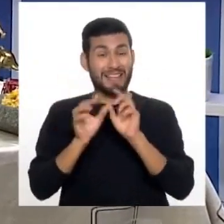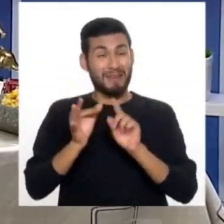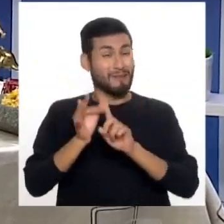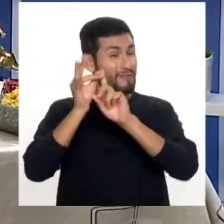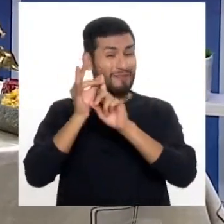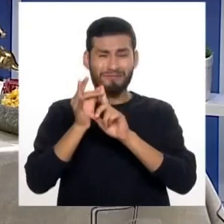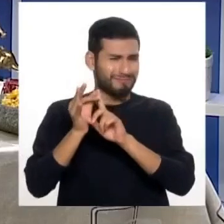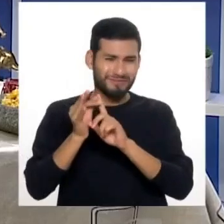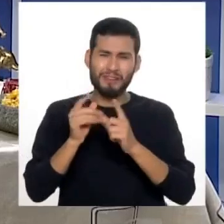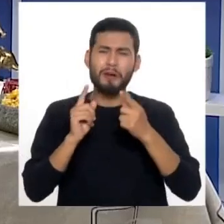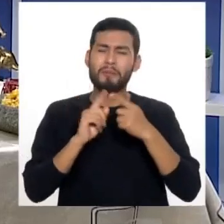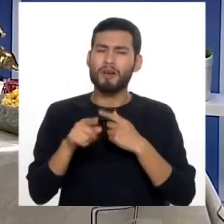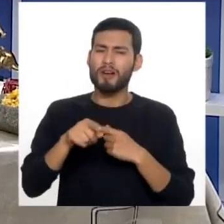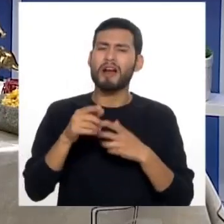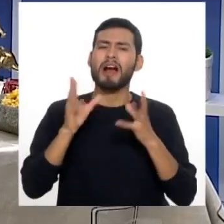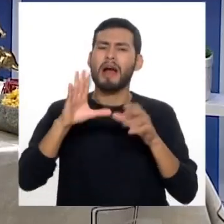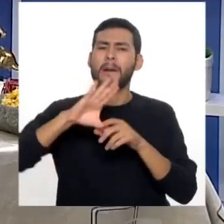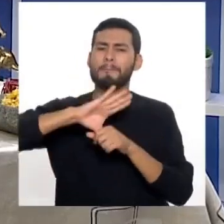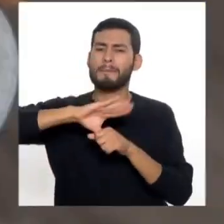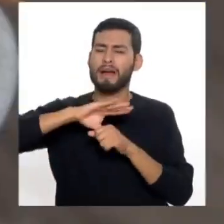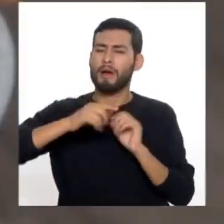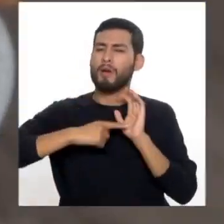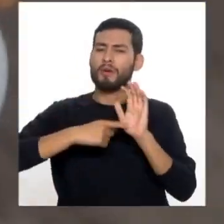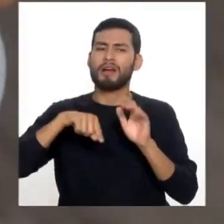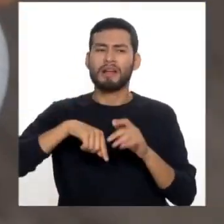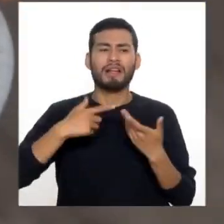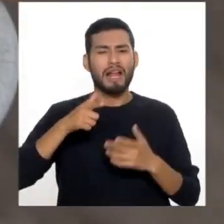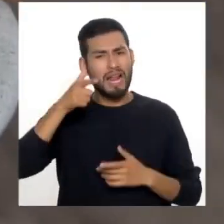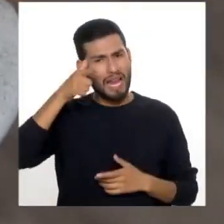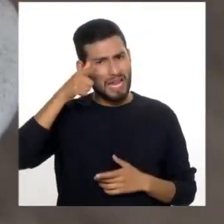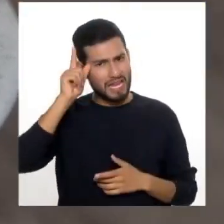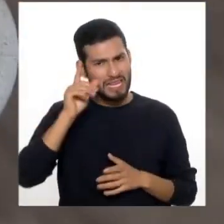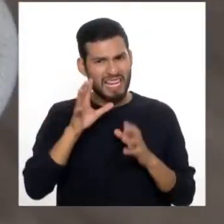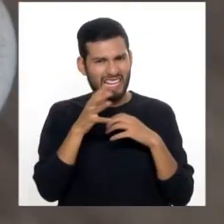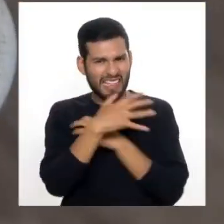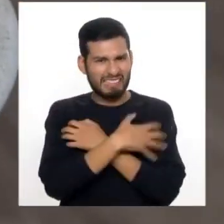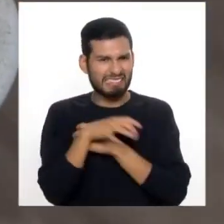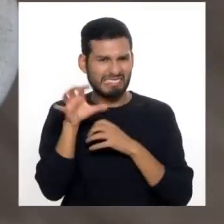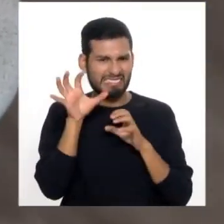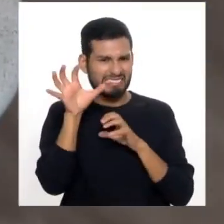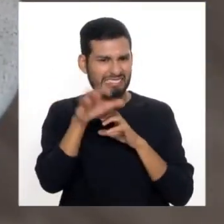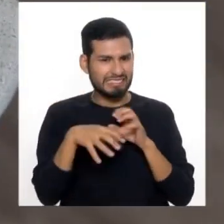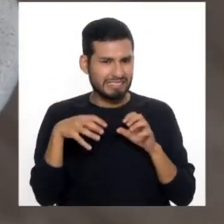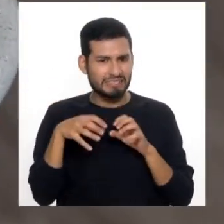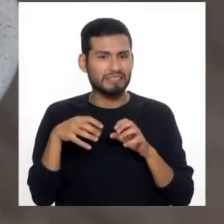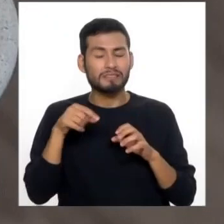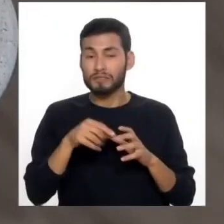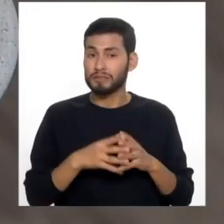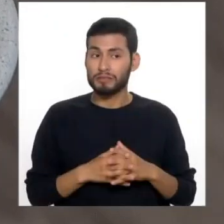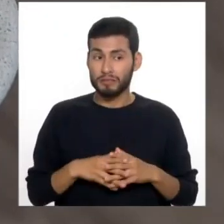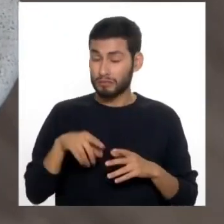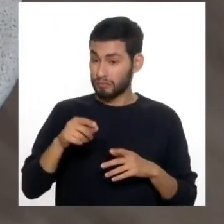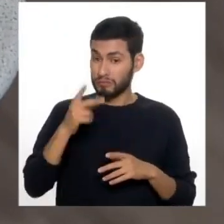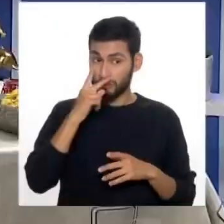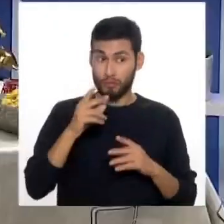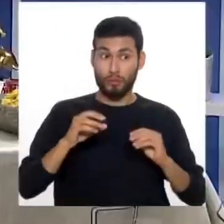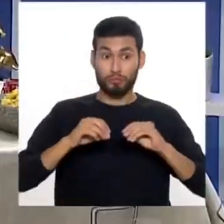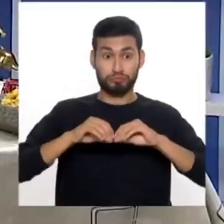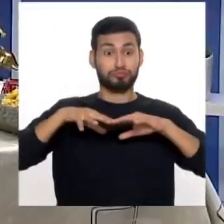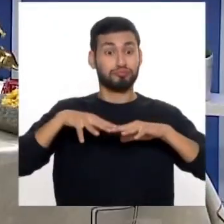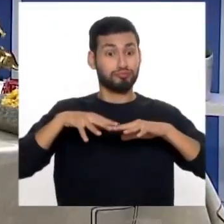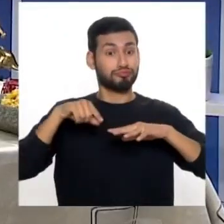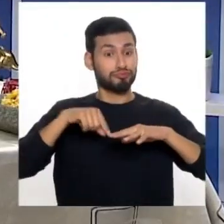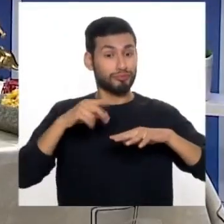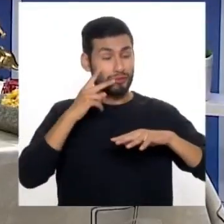plato bandera de nosotros, que es nuestra leche de tigre. ¡Wow! Nuestra leche de tigre. Pinta. Pero ya bien contundente esa leche